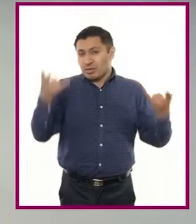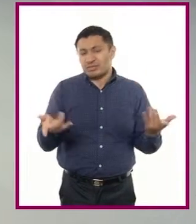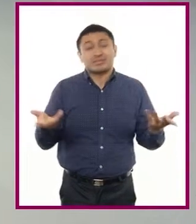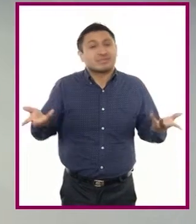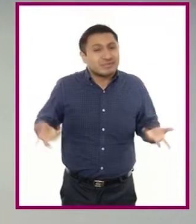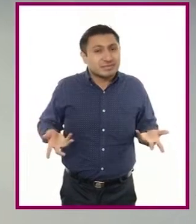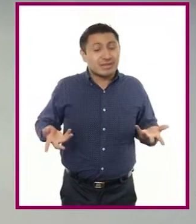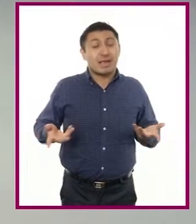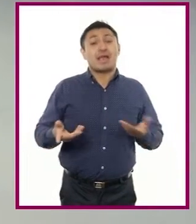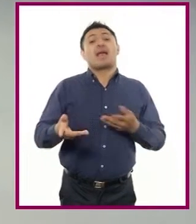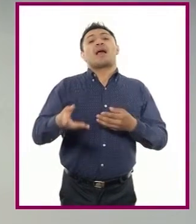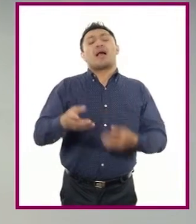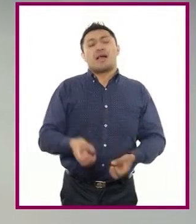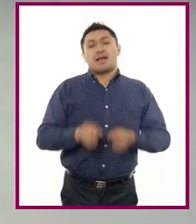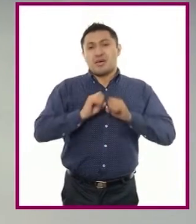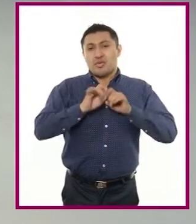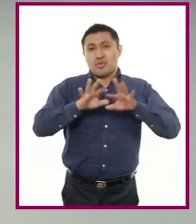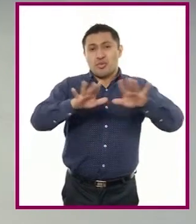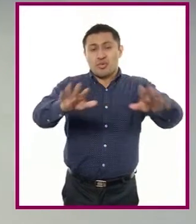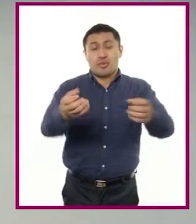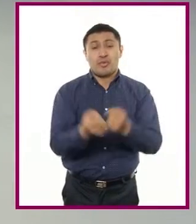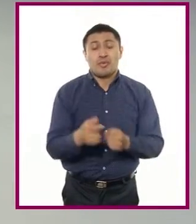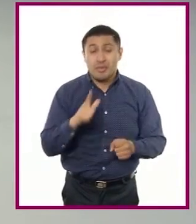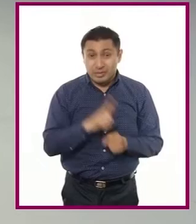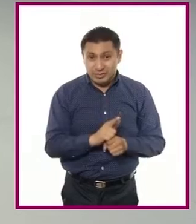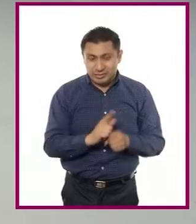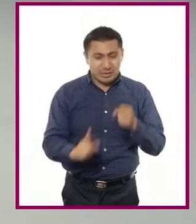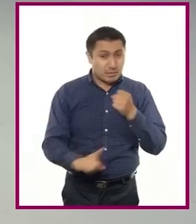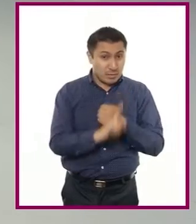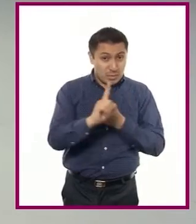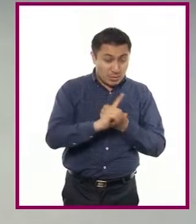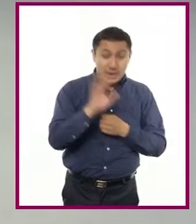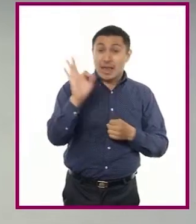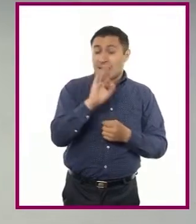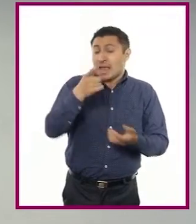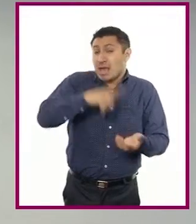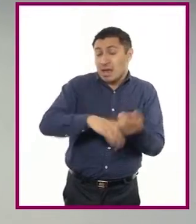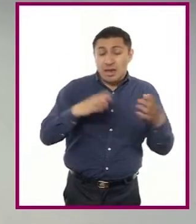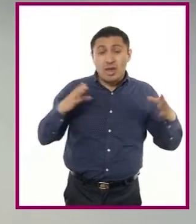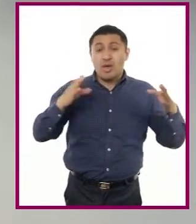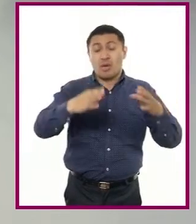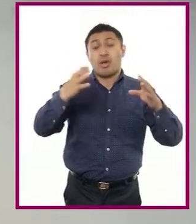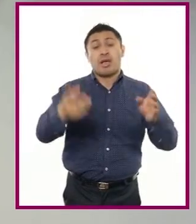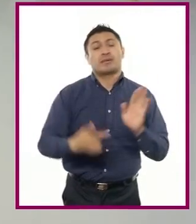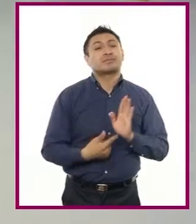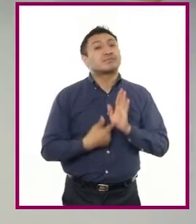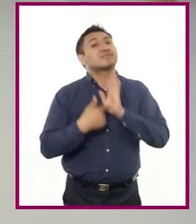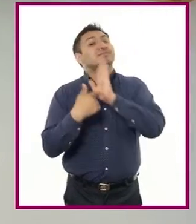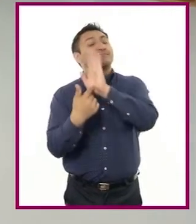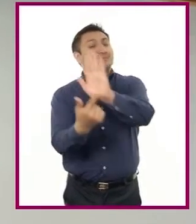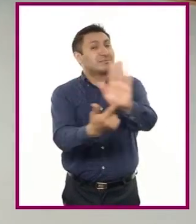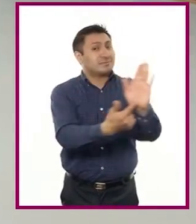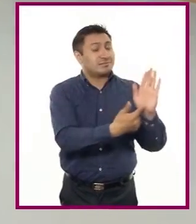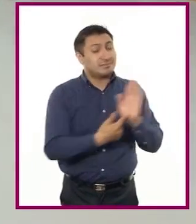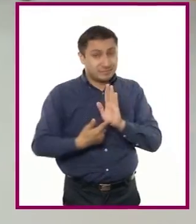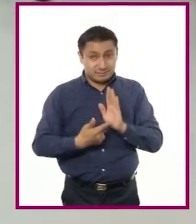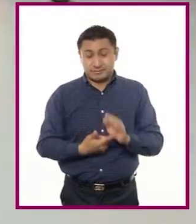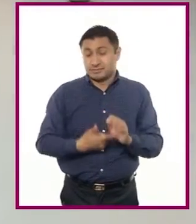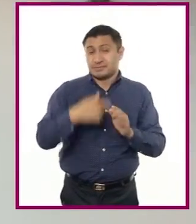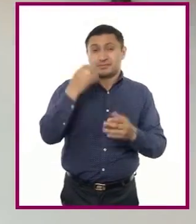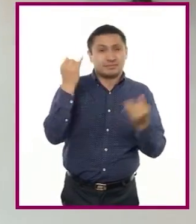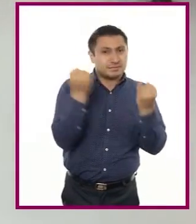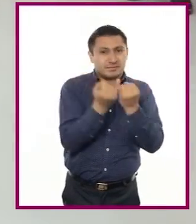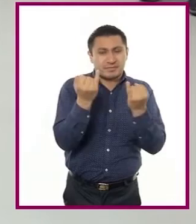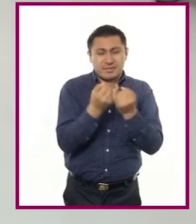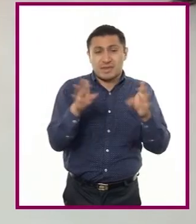es su labor social. Si hay un problema en la comunidad, lo exponen abiertamente, así como